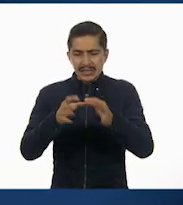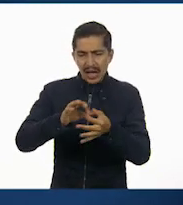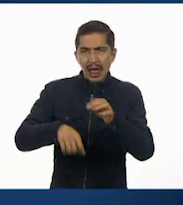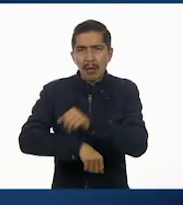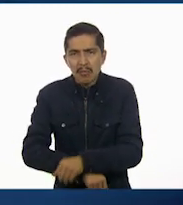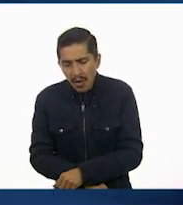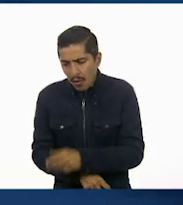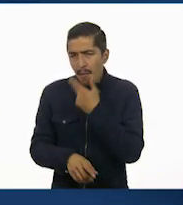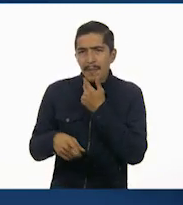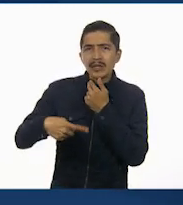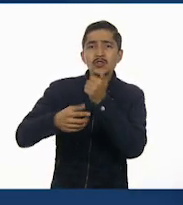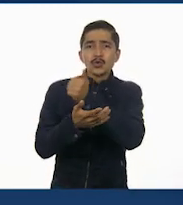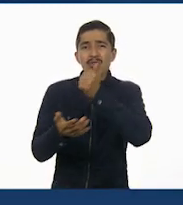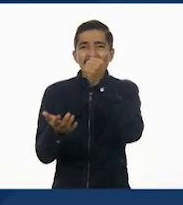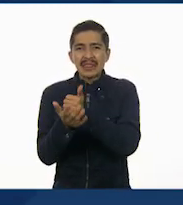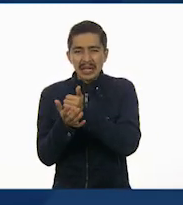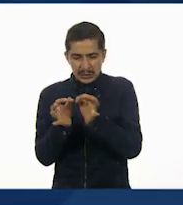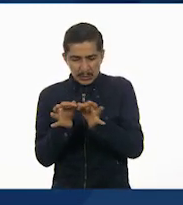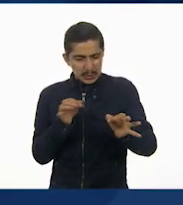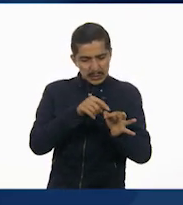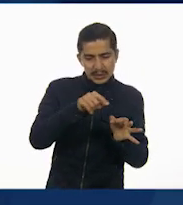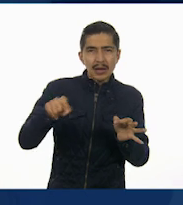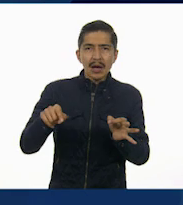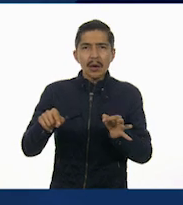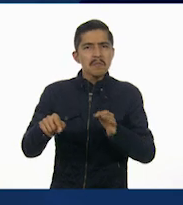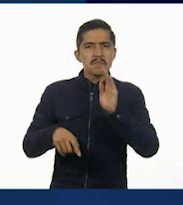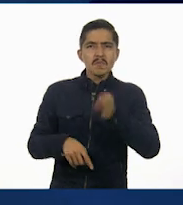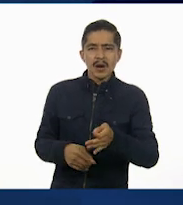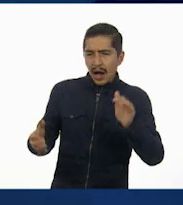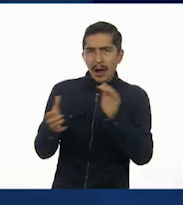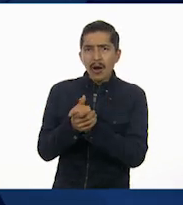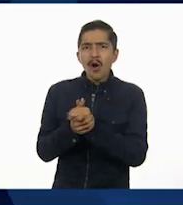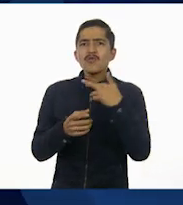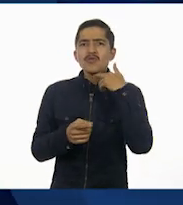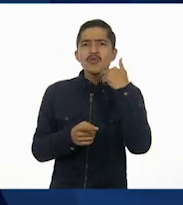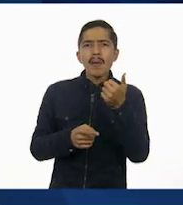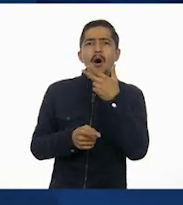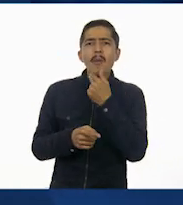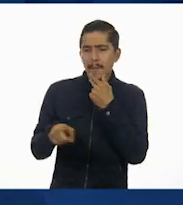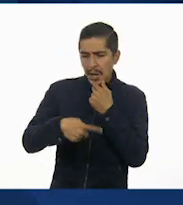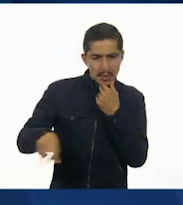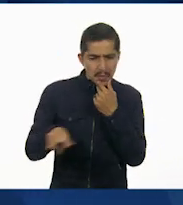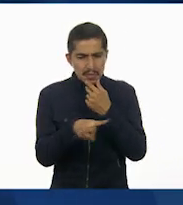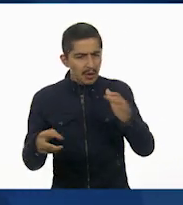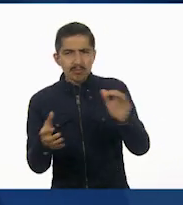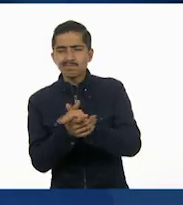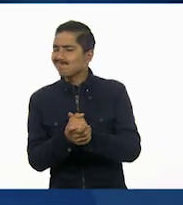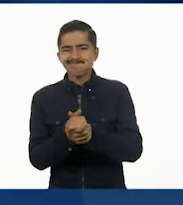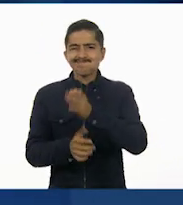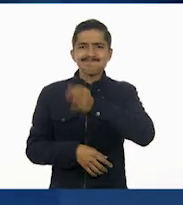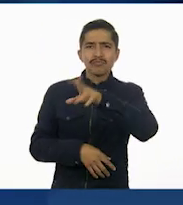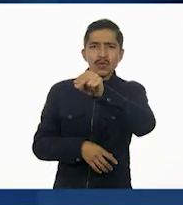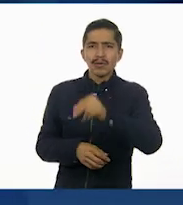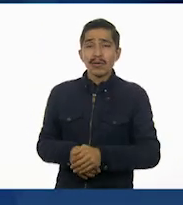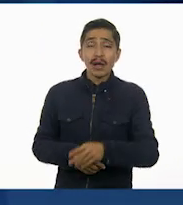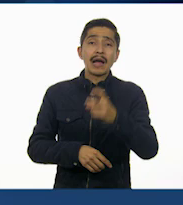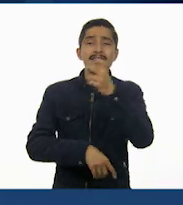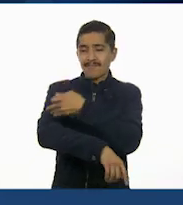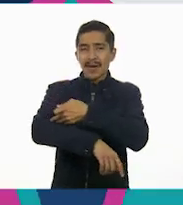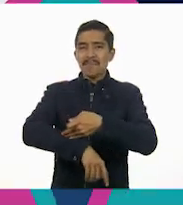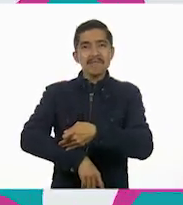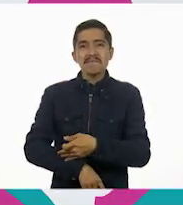eso las ciudades vecinas no permitían que sus mujeres se casaran con hombres de Roma. Imagínate, no iban a poder formar